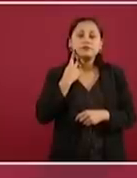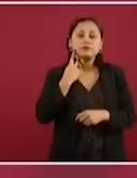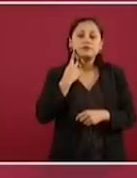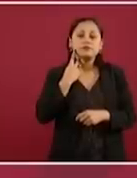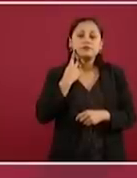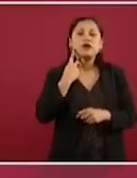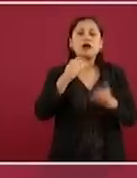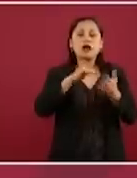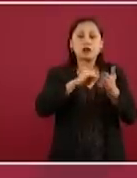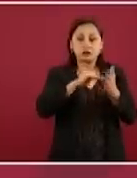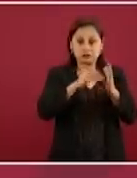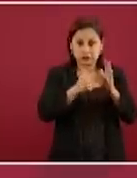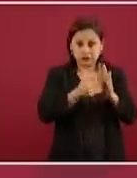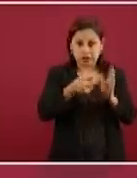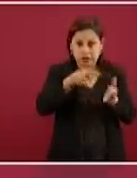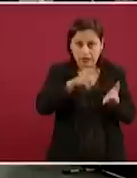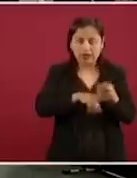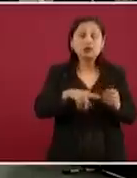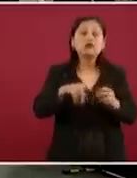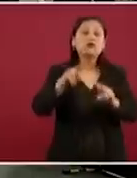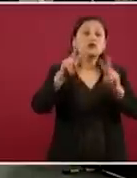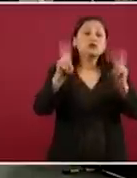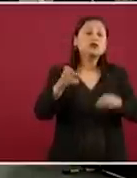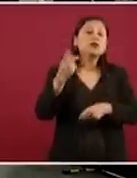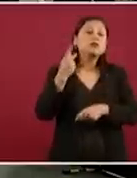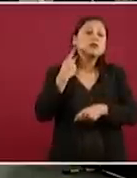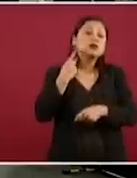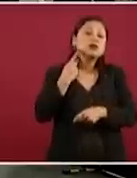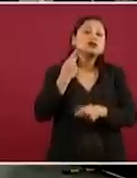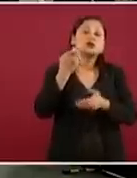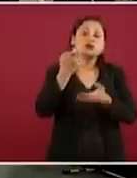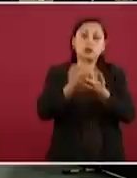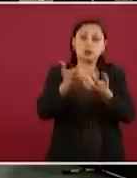estrategia económica y política. Y sí,